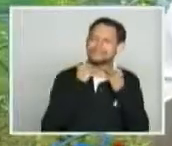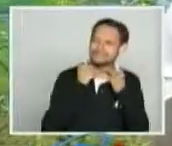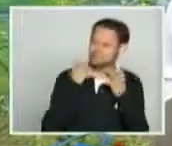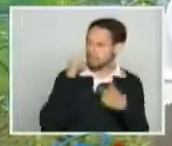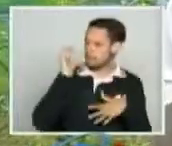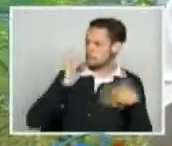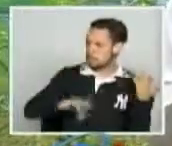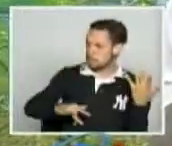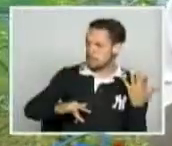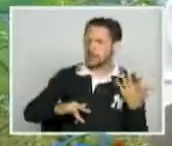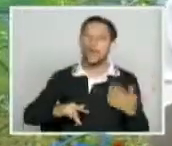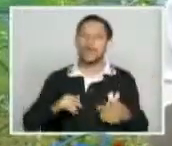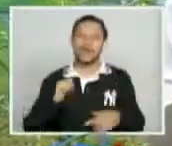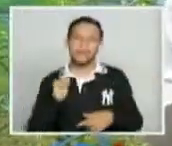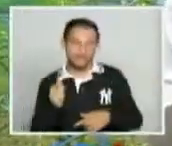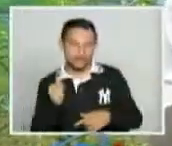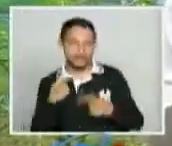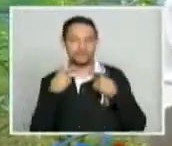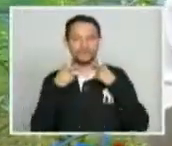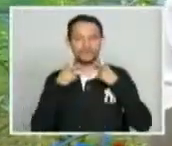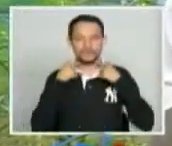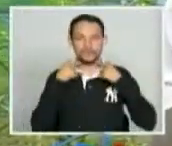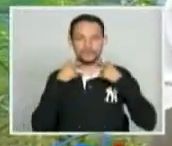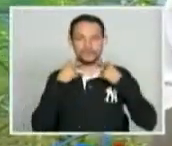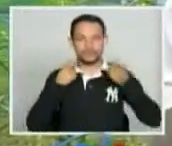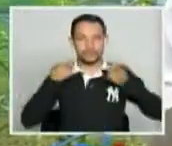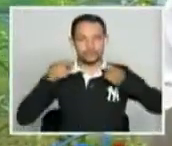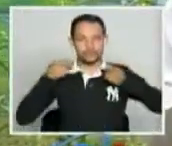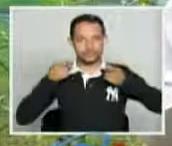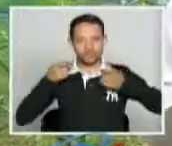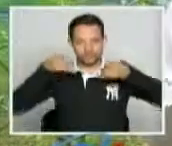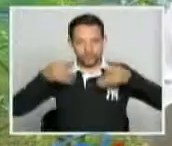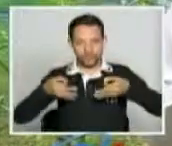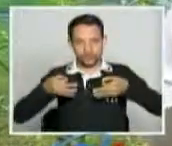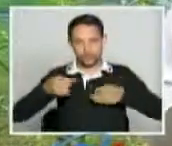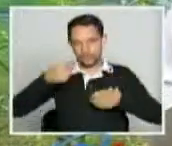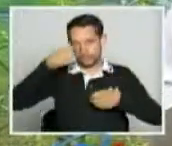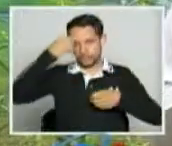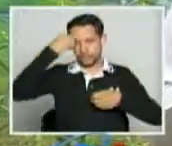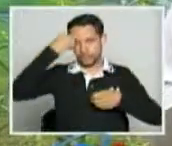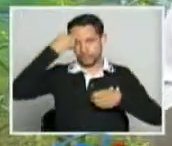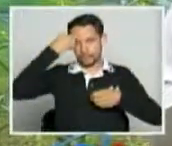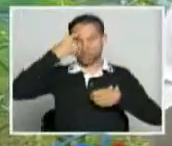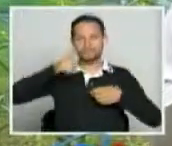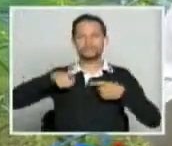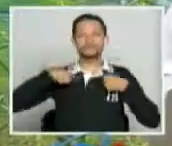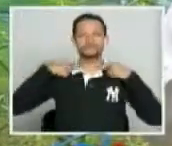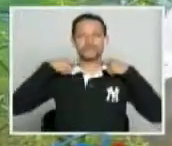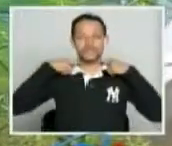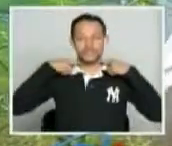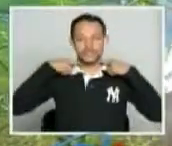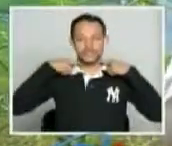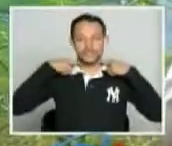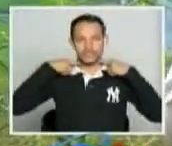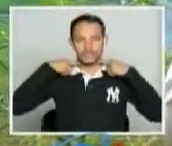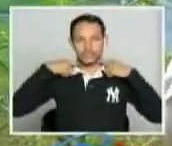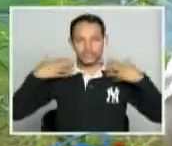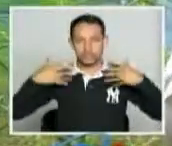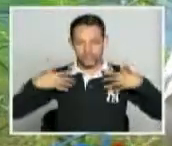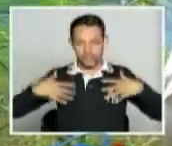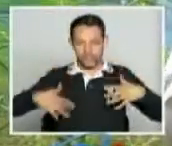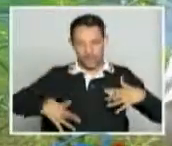el sistema hormonal es la hipófisis y pituitaria, la tiroides, las